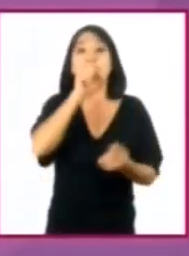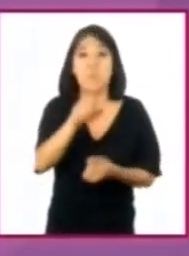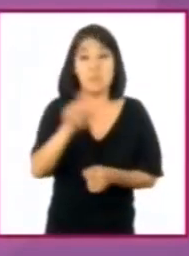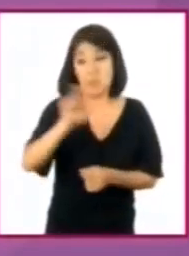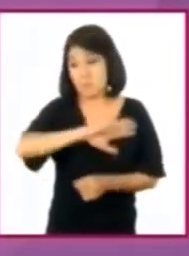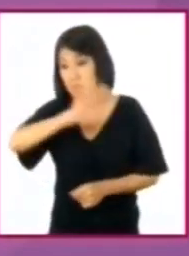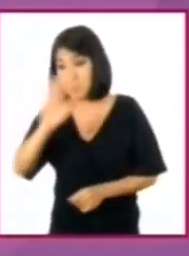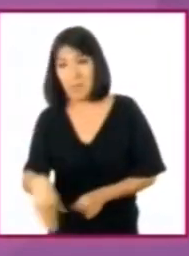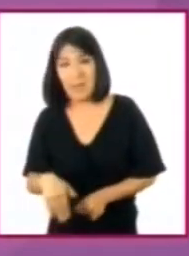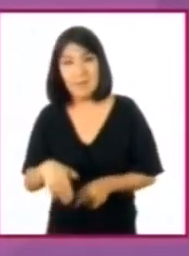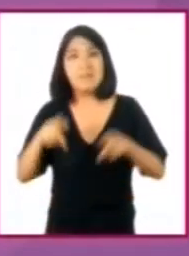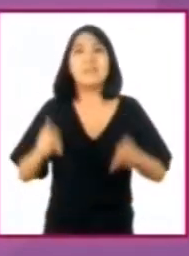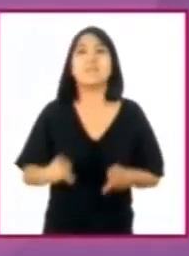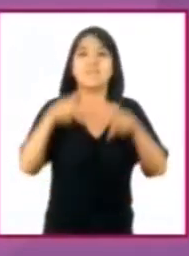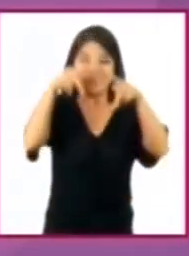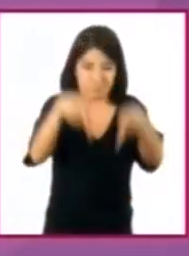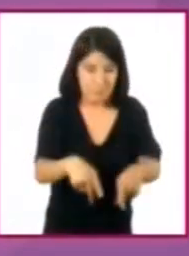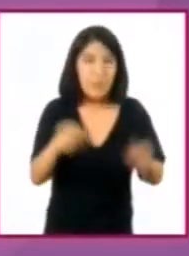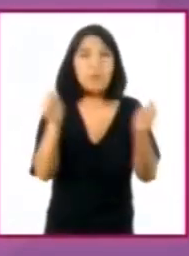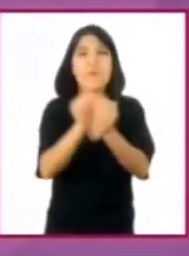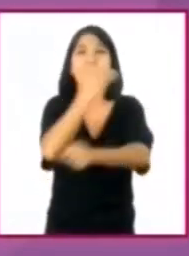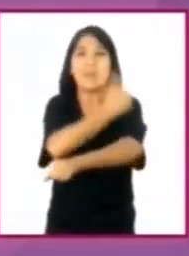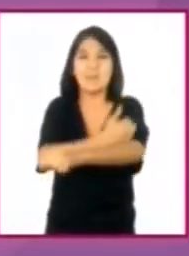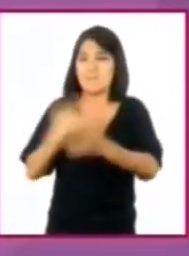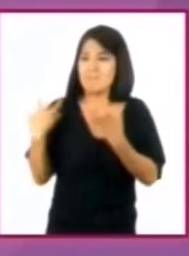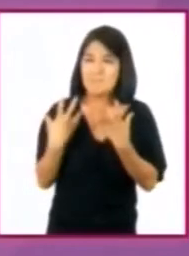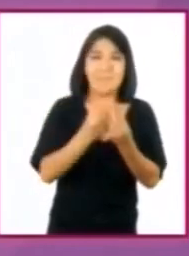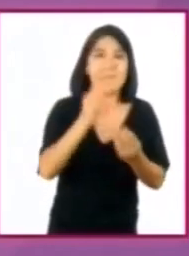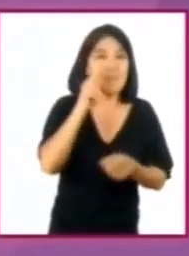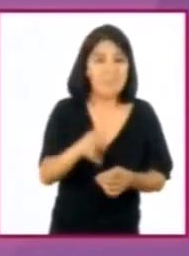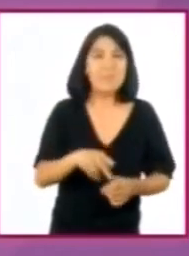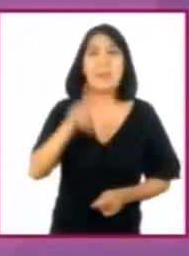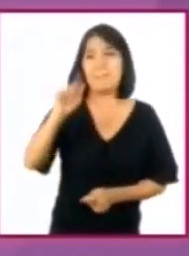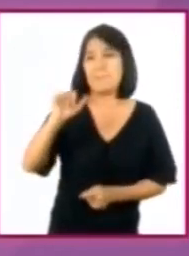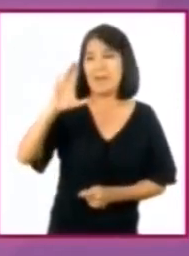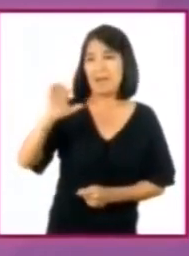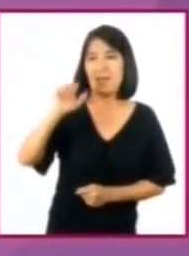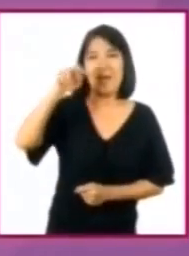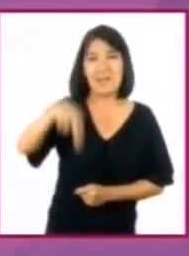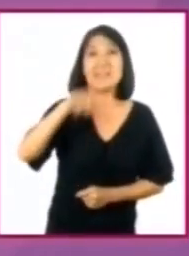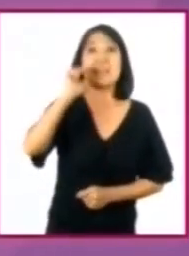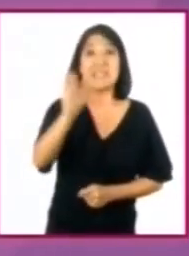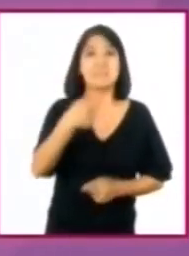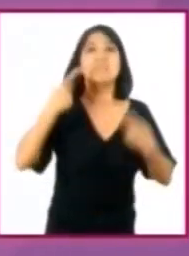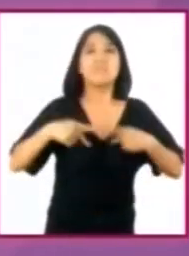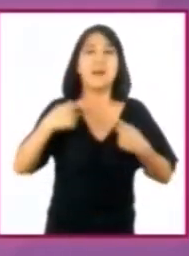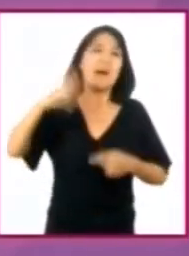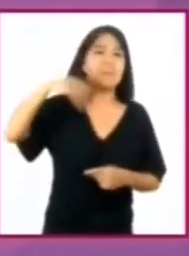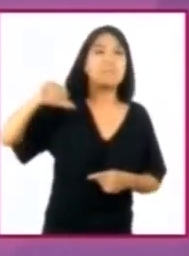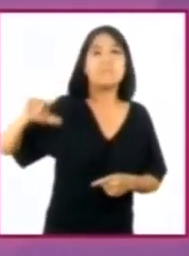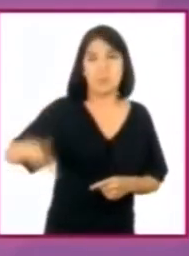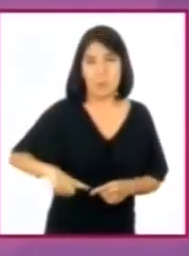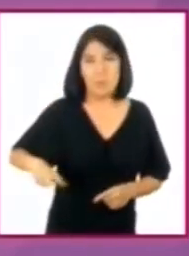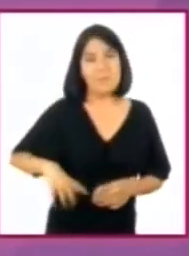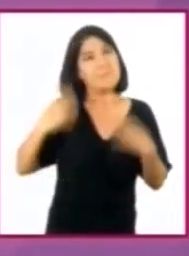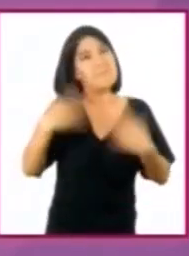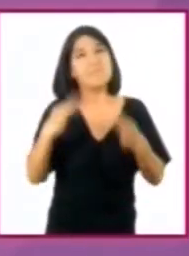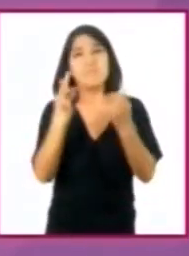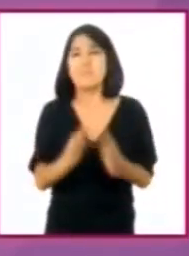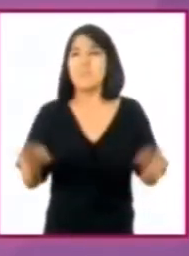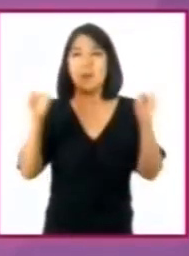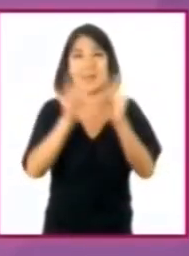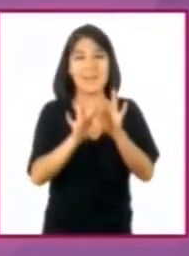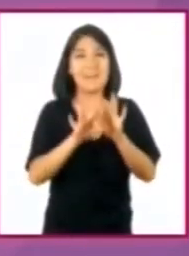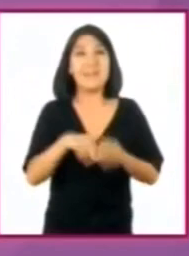morir, eran enterrados con sus familias en los templos, como Pacal, que fue el gobernante más importante de Palenque. Y como según